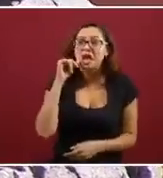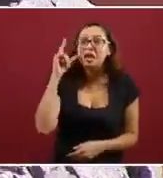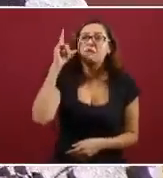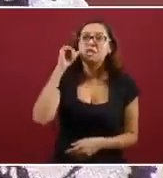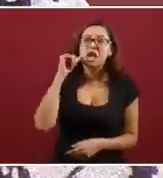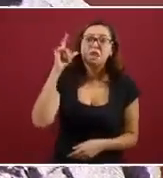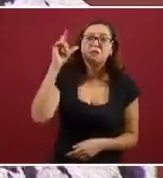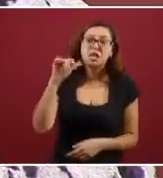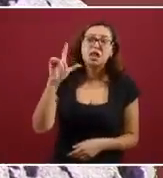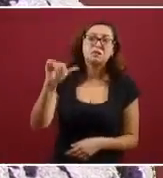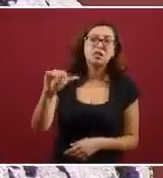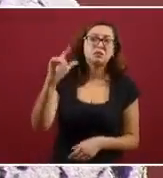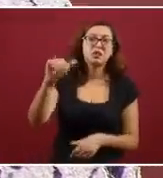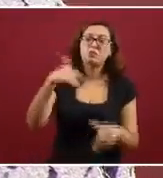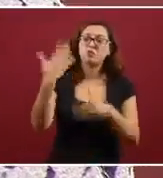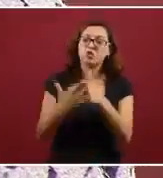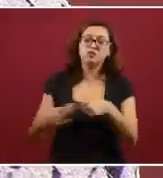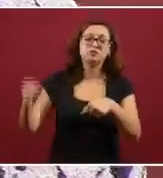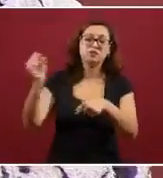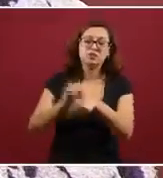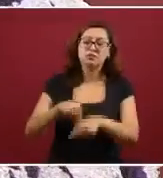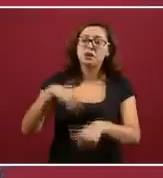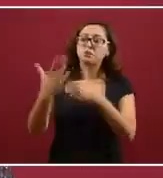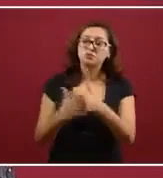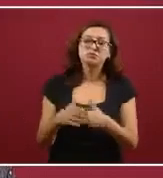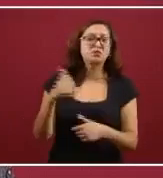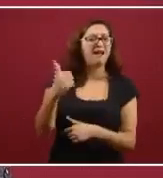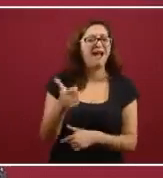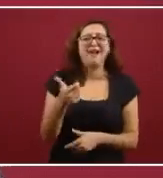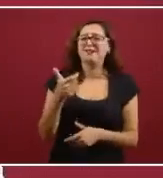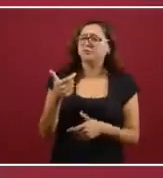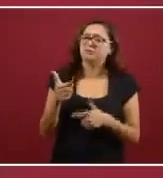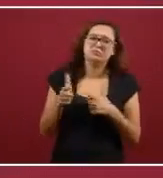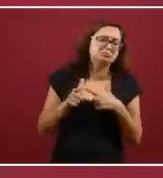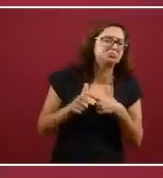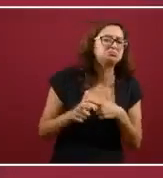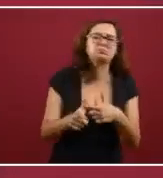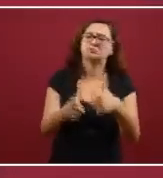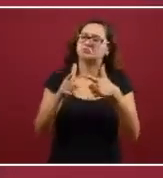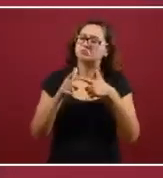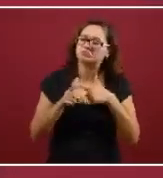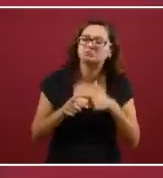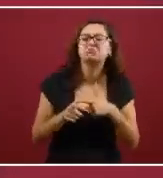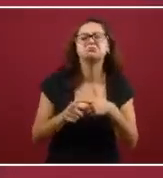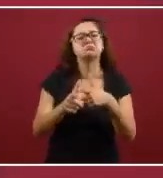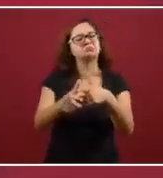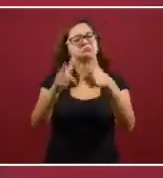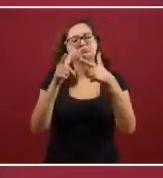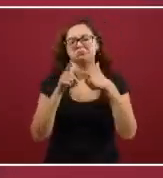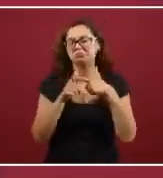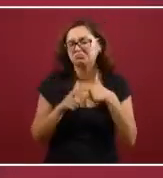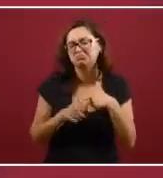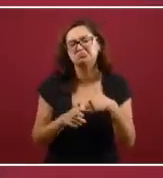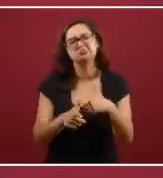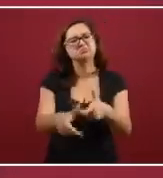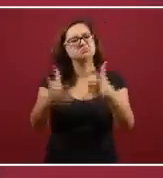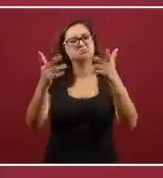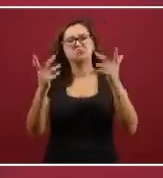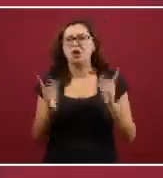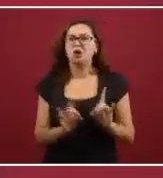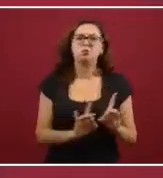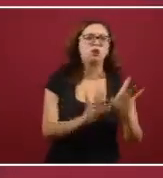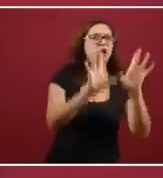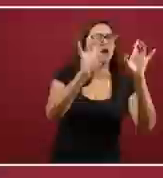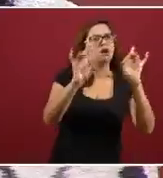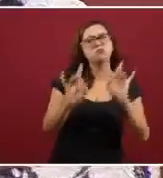siguiente semana, en agosto, va a llegar otro y otro. Y es parte de esta intensa,